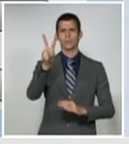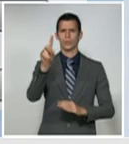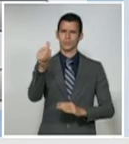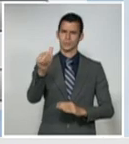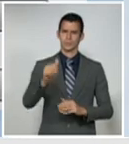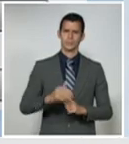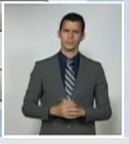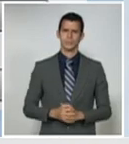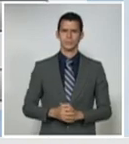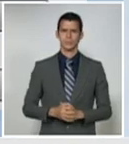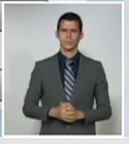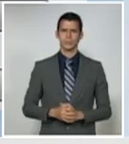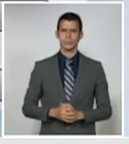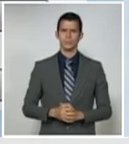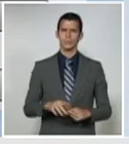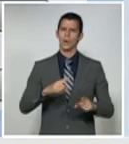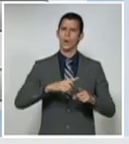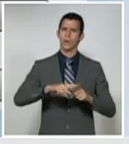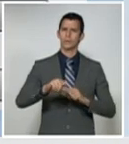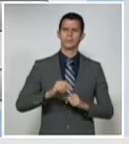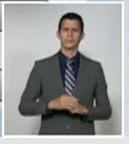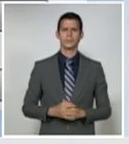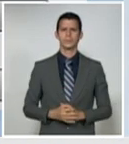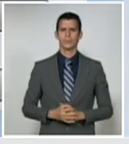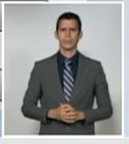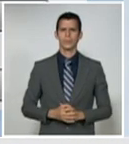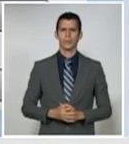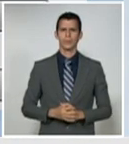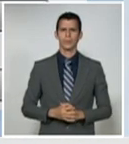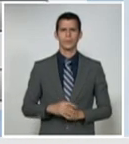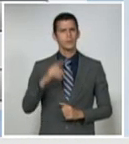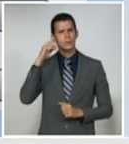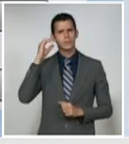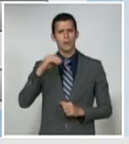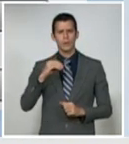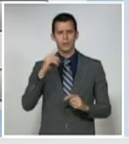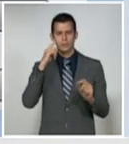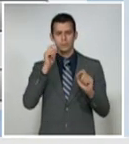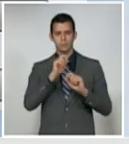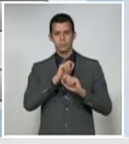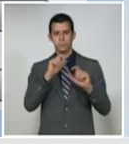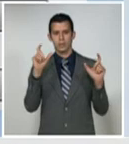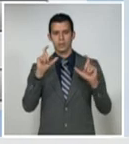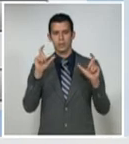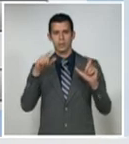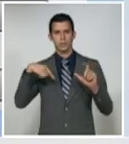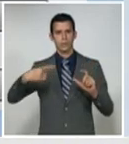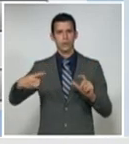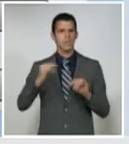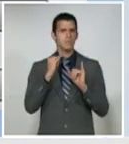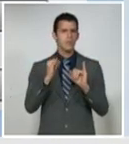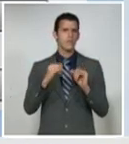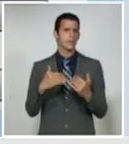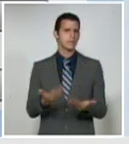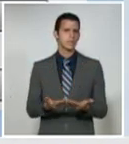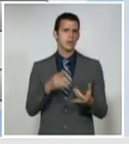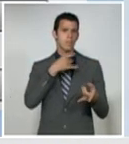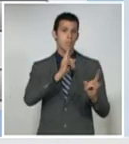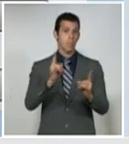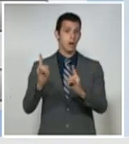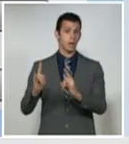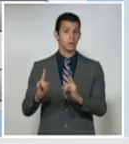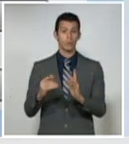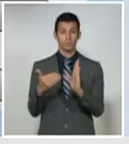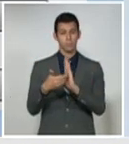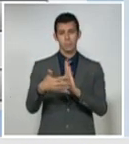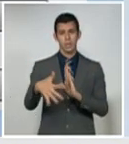Fallecieron, que es todavía más impresionante por lo que significa esto para la sociedad,